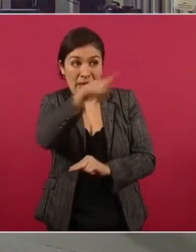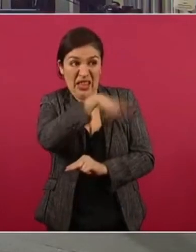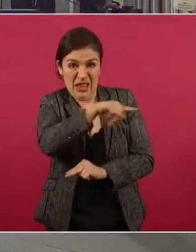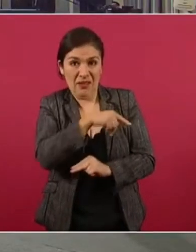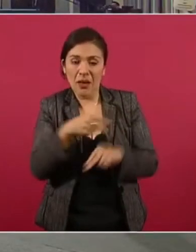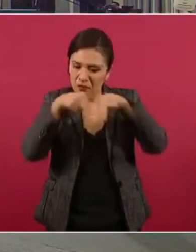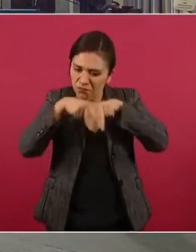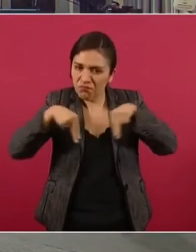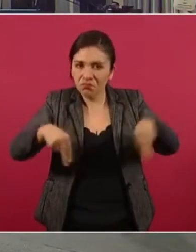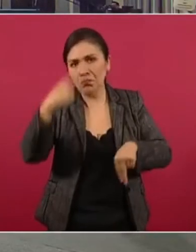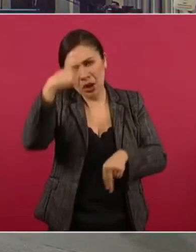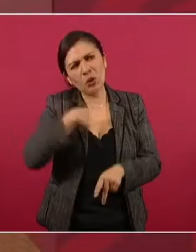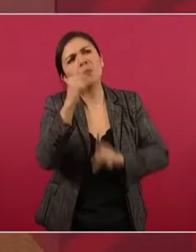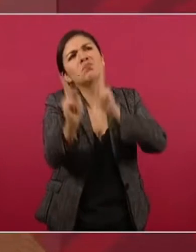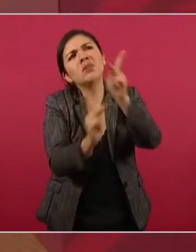para preguntarles.